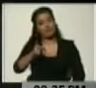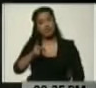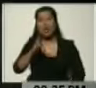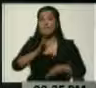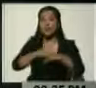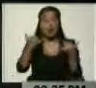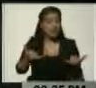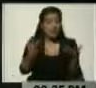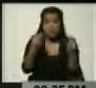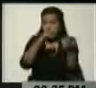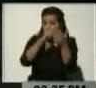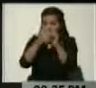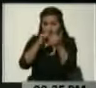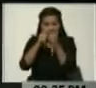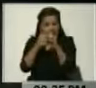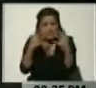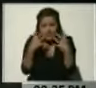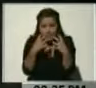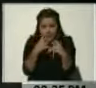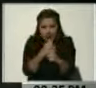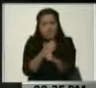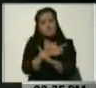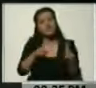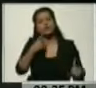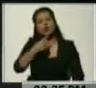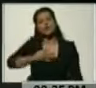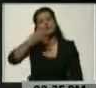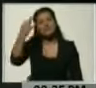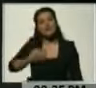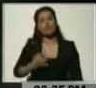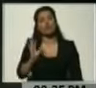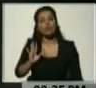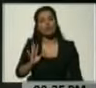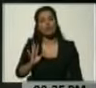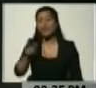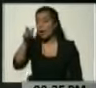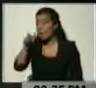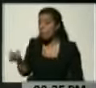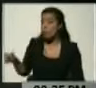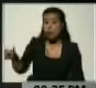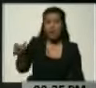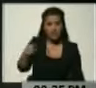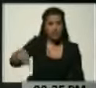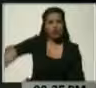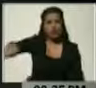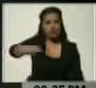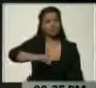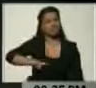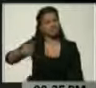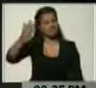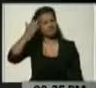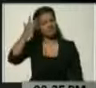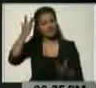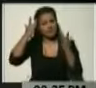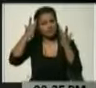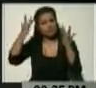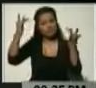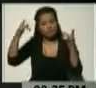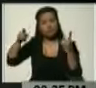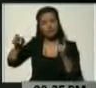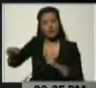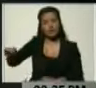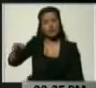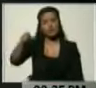carcomiendo. Pero yo estoy seguro que ese pueblo tendrá la sabiduría para comprender y